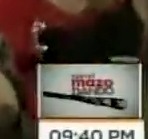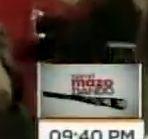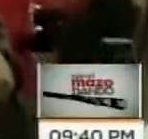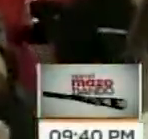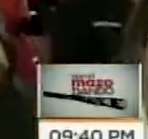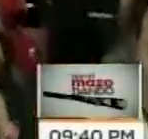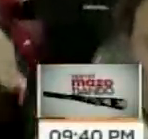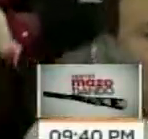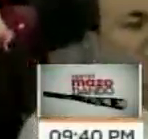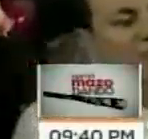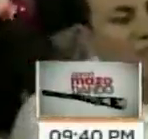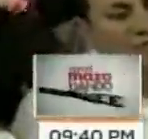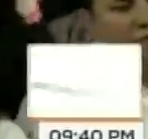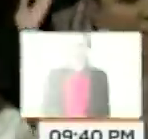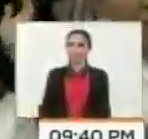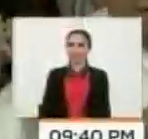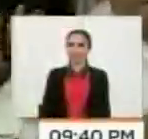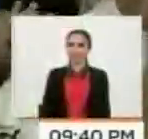Mire,